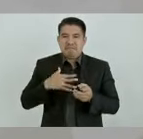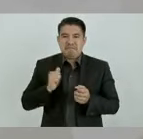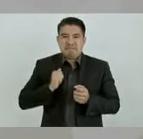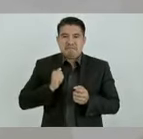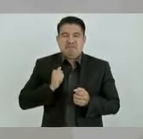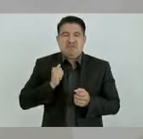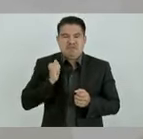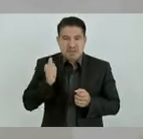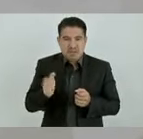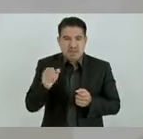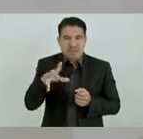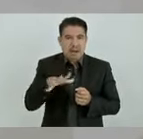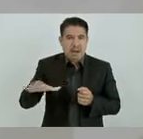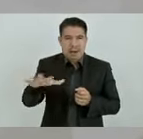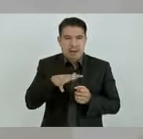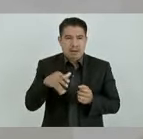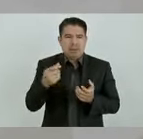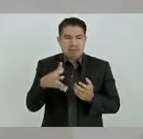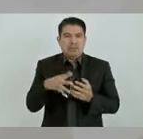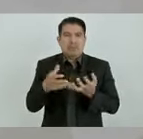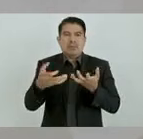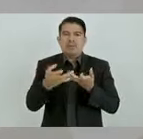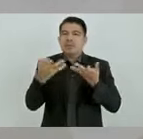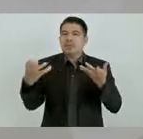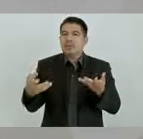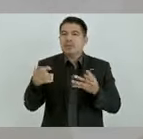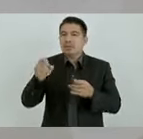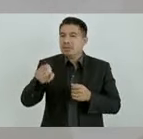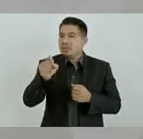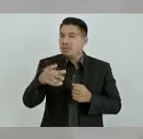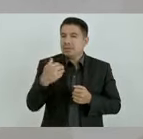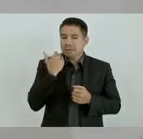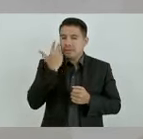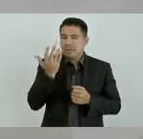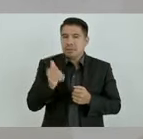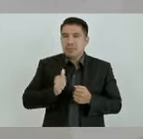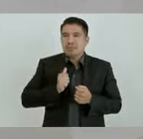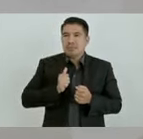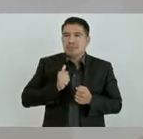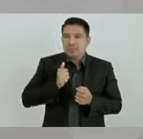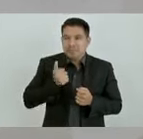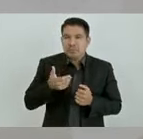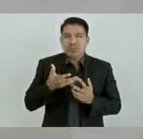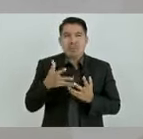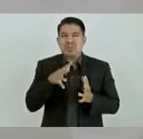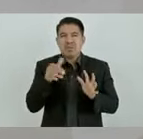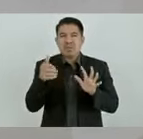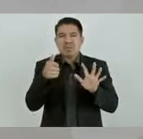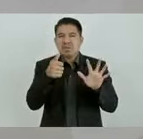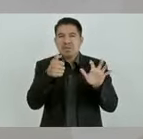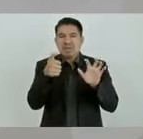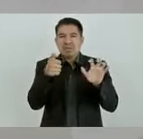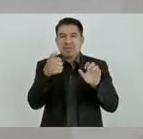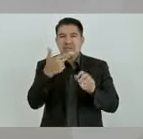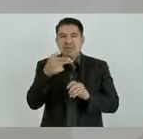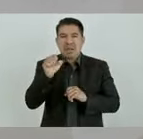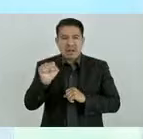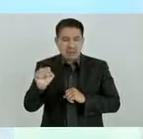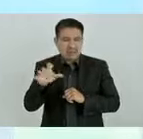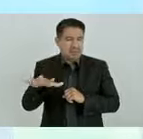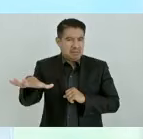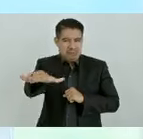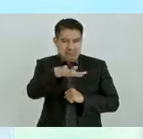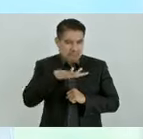del actual aeropuerto de la Ciudad de México. Son como 600 hectáreas. Y